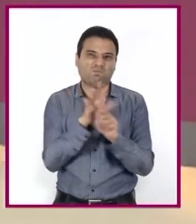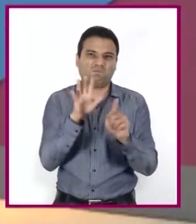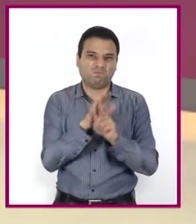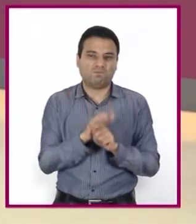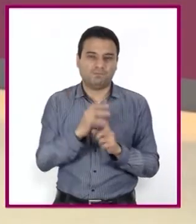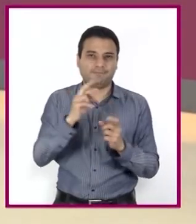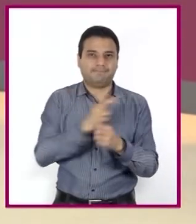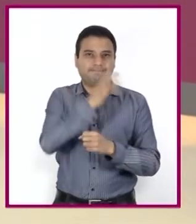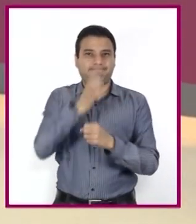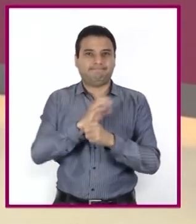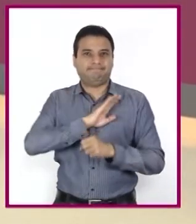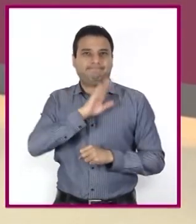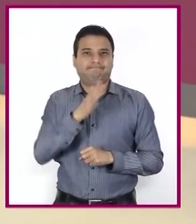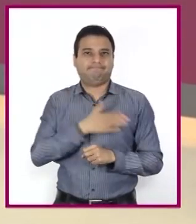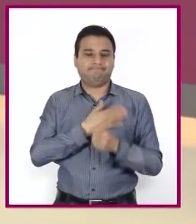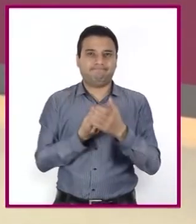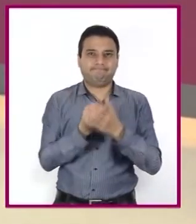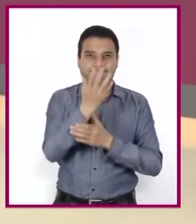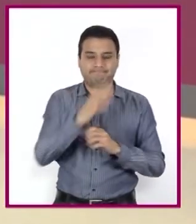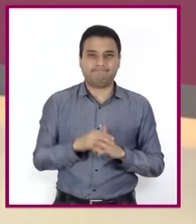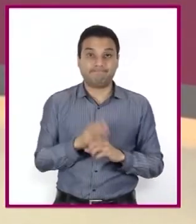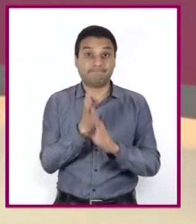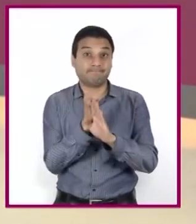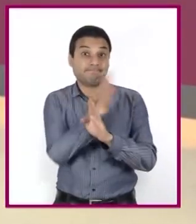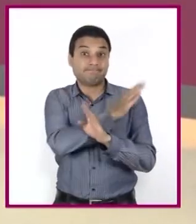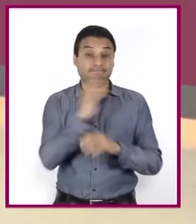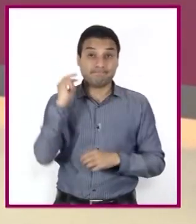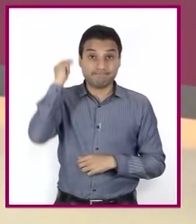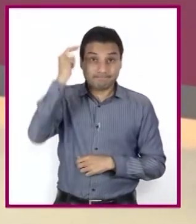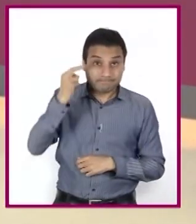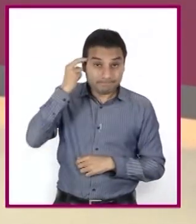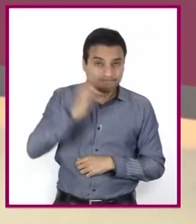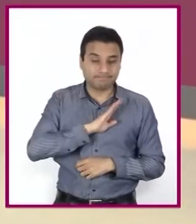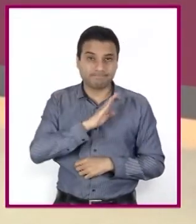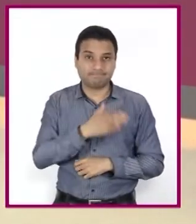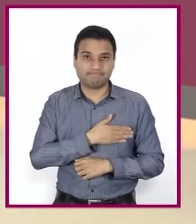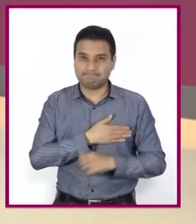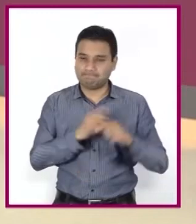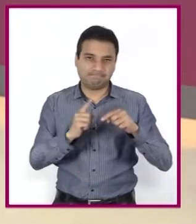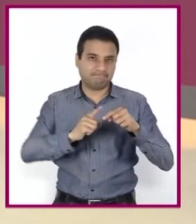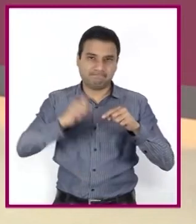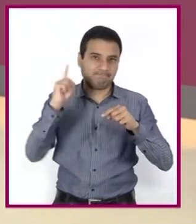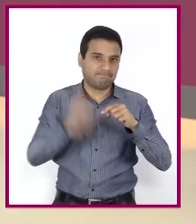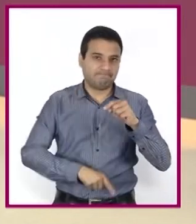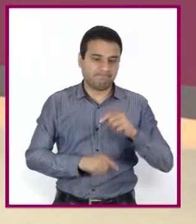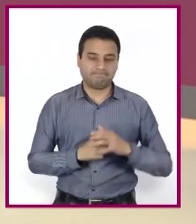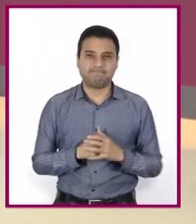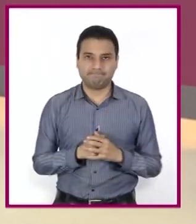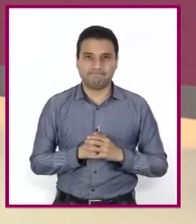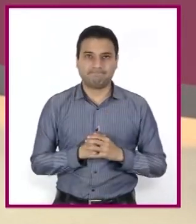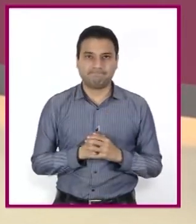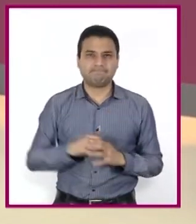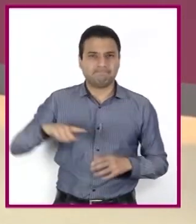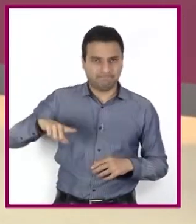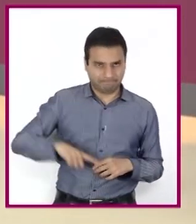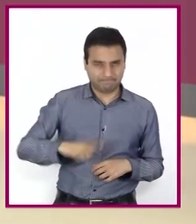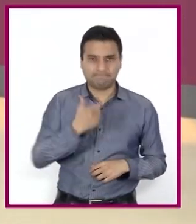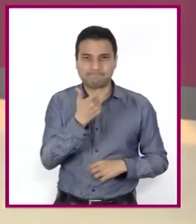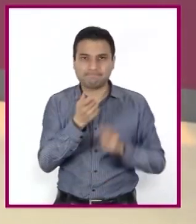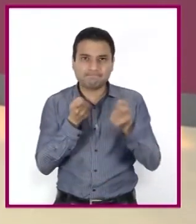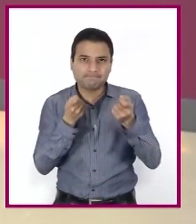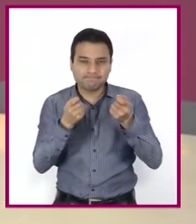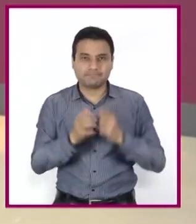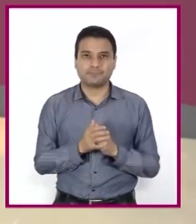Española, sustituyendo a la monarquía e interviniendo el Estado en la economía. En los